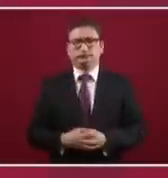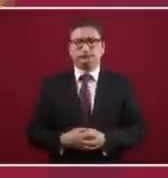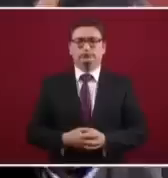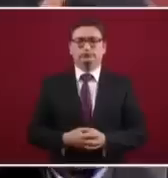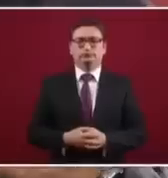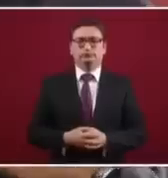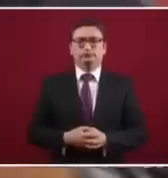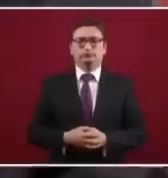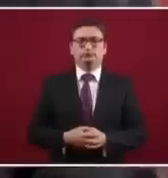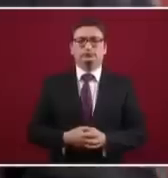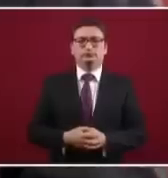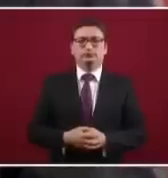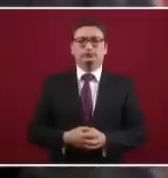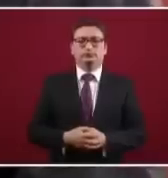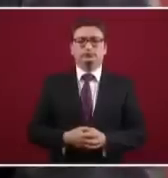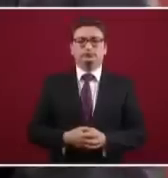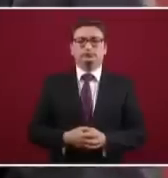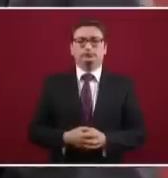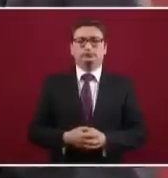Entonces,